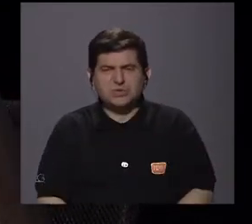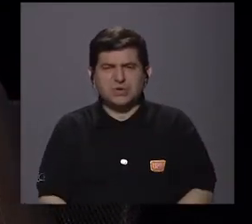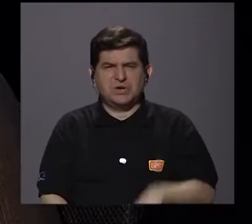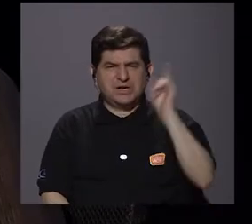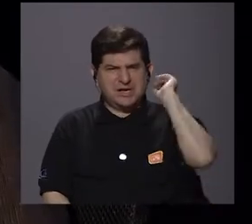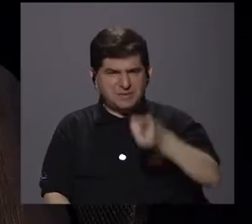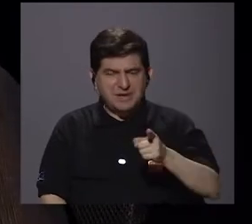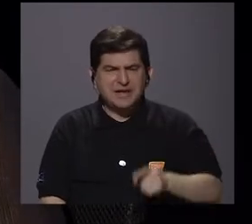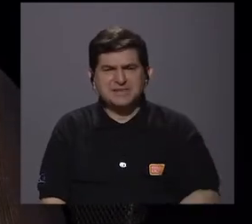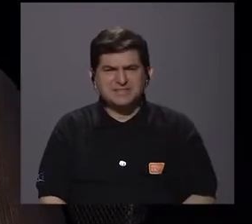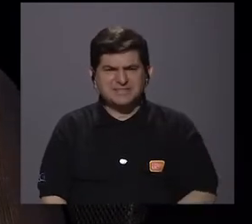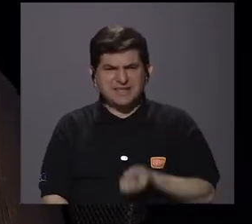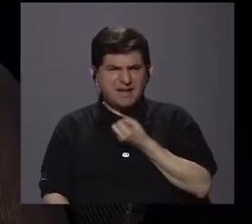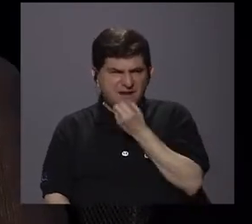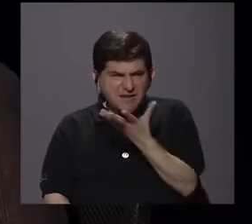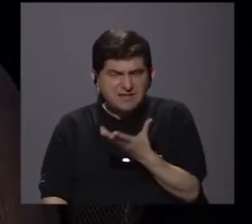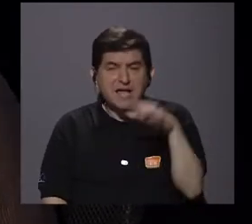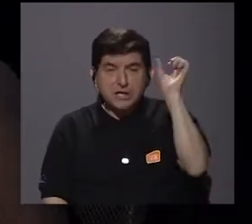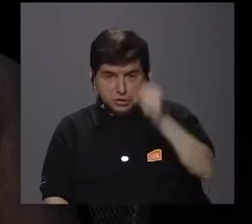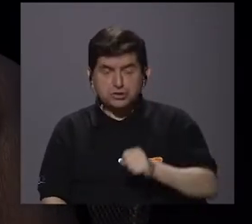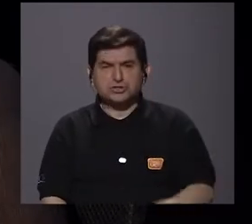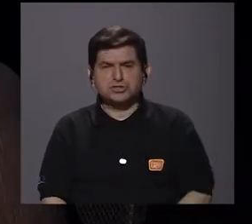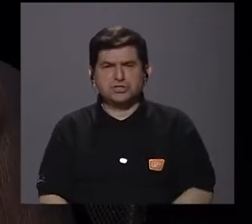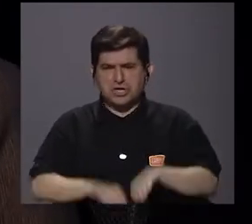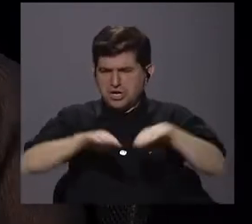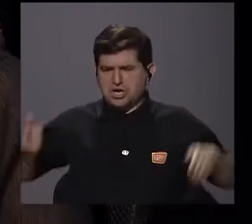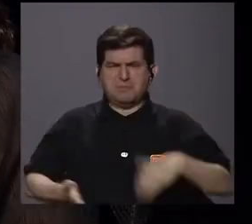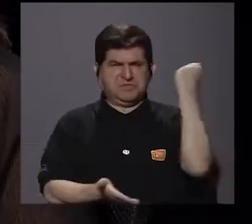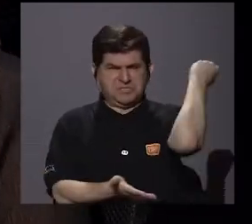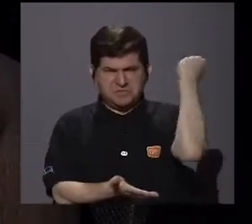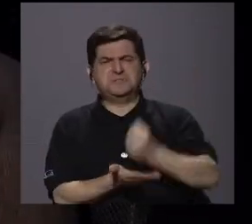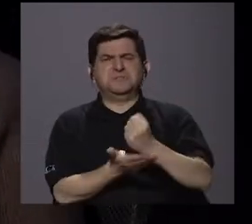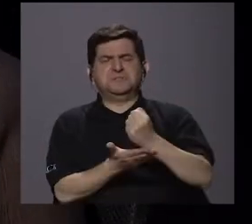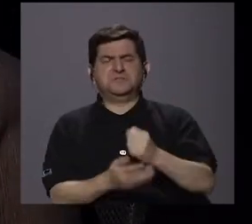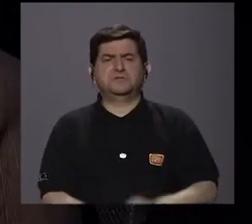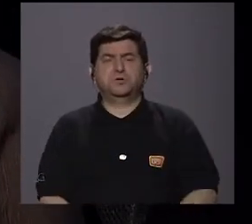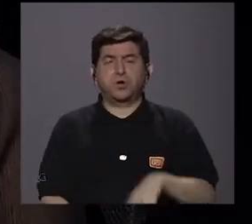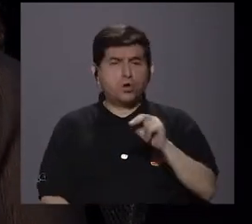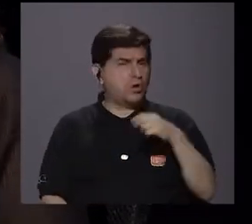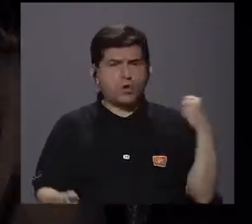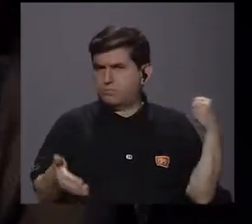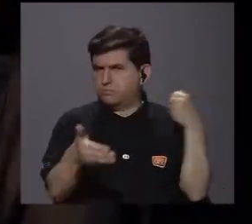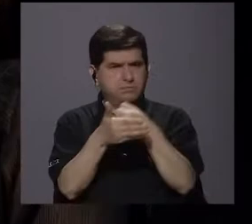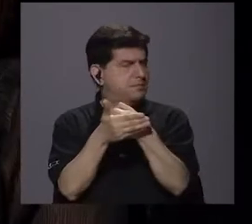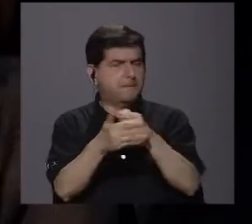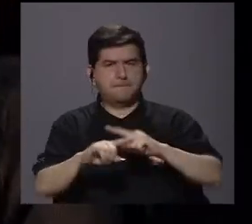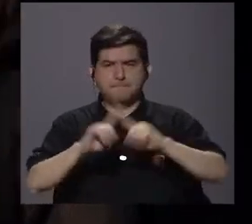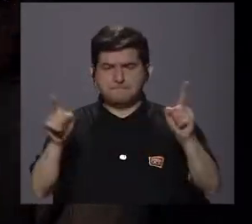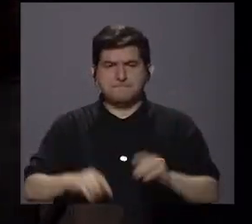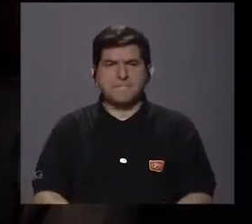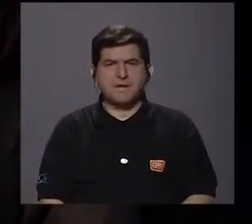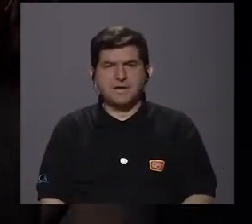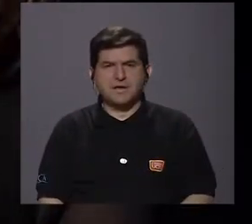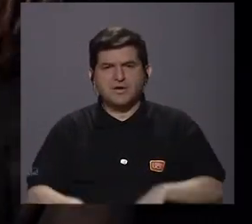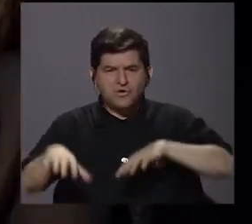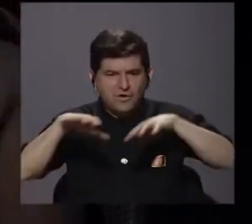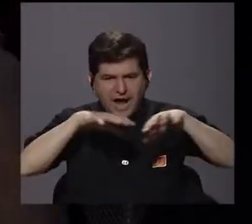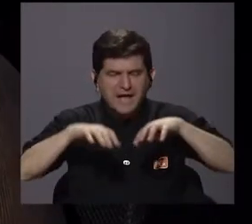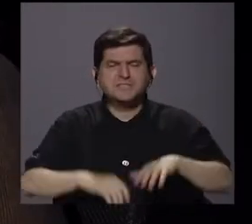amenazarme. ¿Le gritaban? Sí, golpeaban las mesas, no me pegaron a puño cerrado, pero me hacían